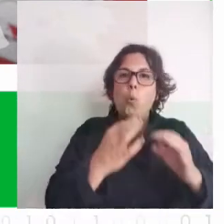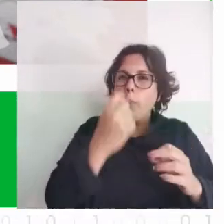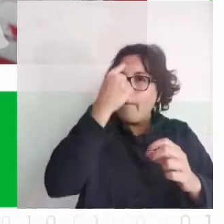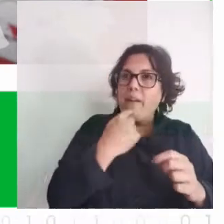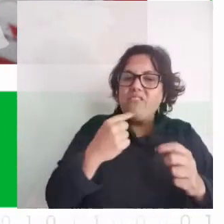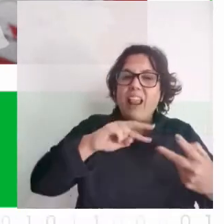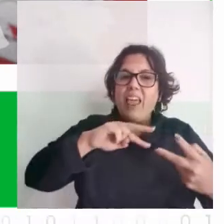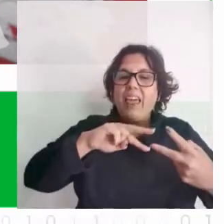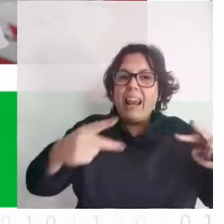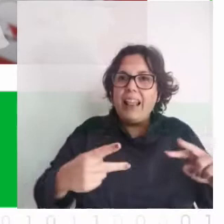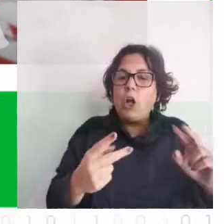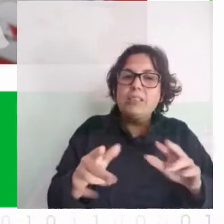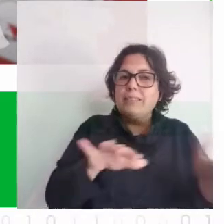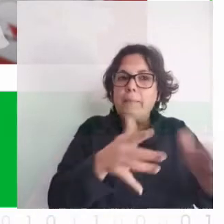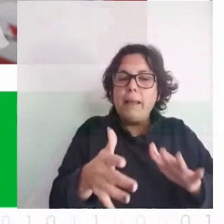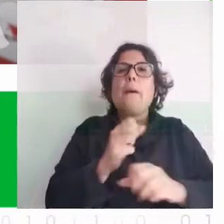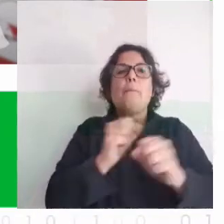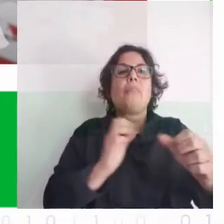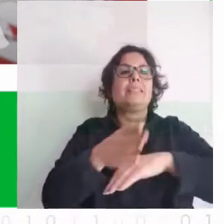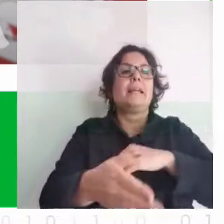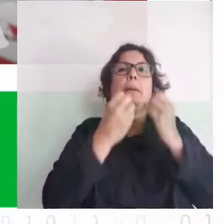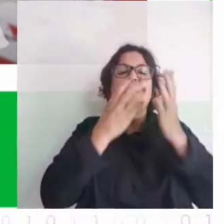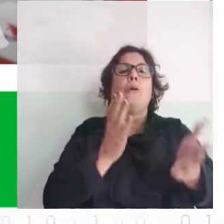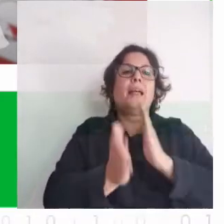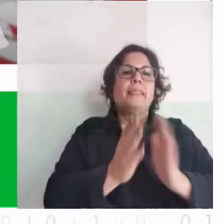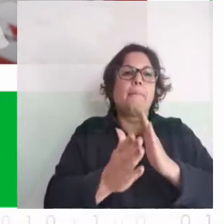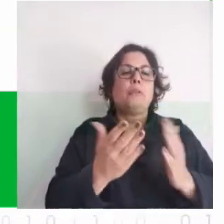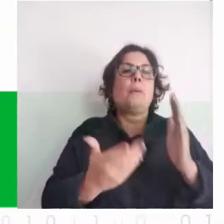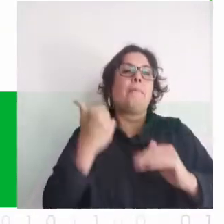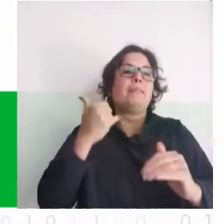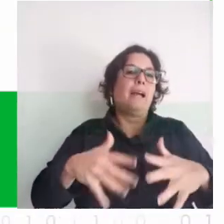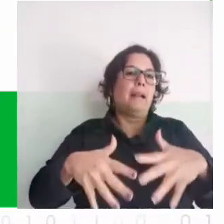similar puedan acceder al mejor tratamiento muchísimo más rápido.